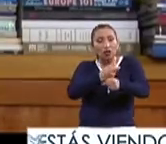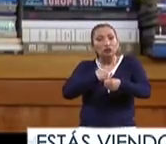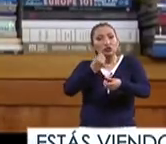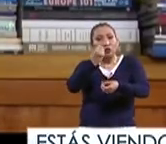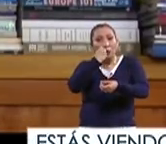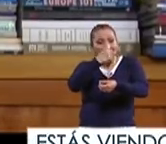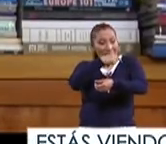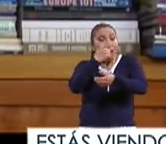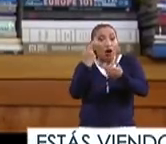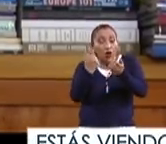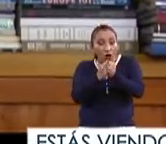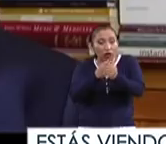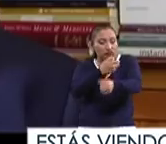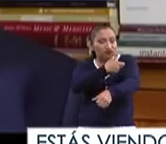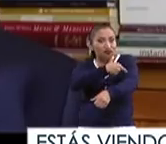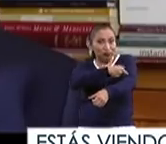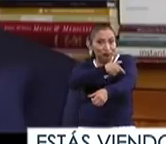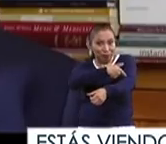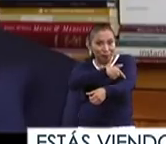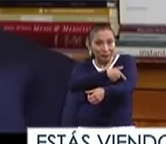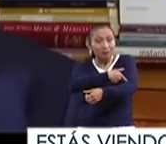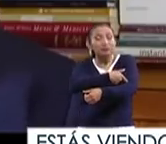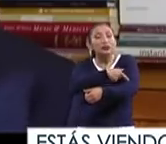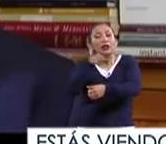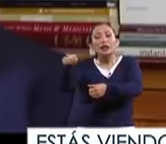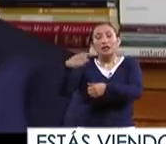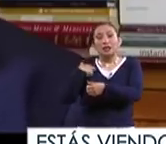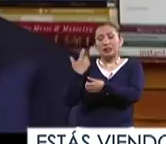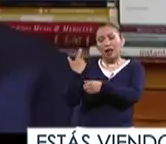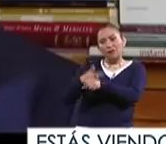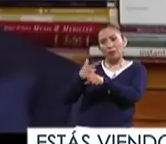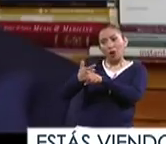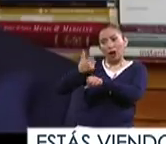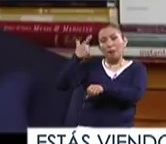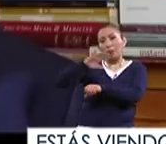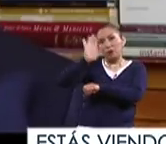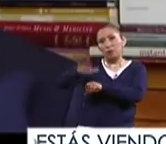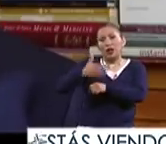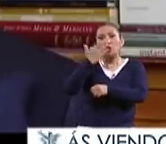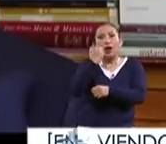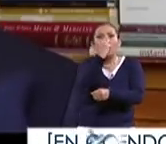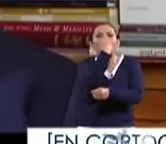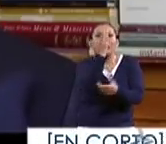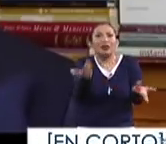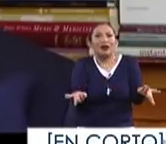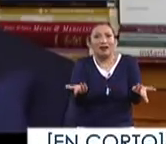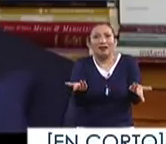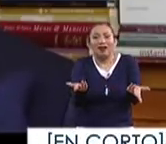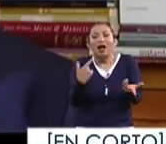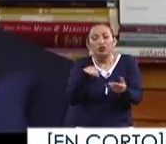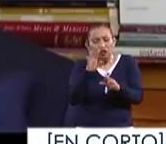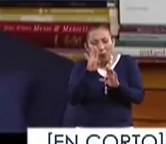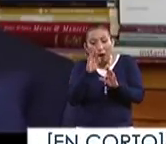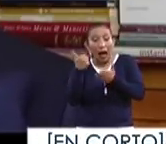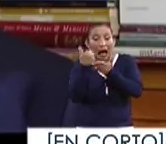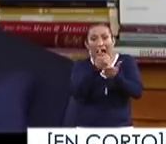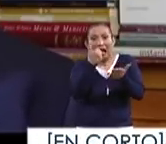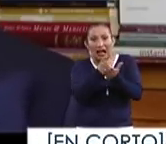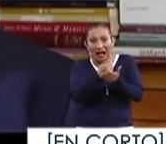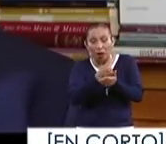nutrirlos por la vena. Y los enfermos graves que de eso se morían de desnutrición, nosotros los podíamos sacar